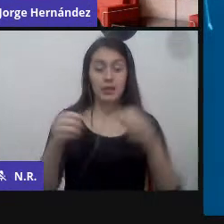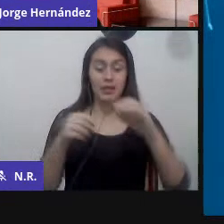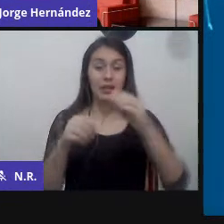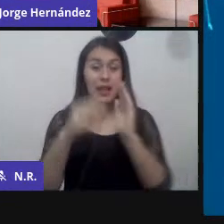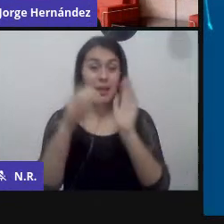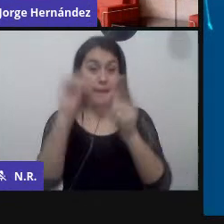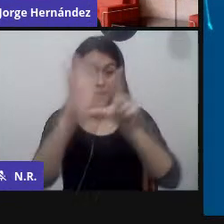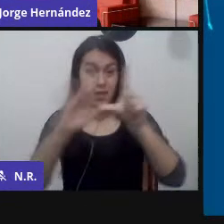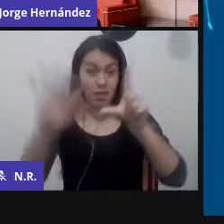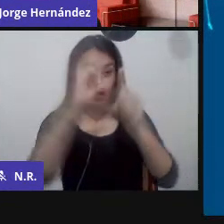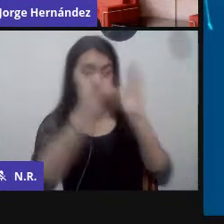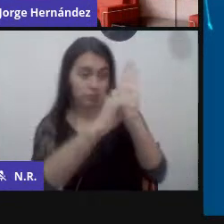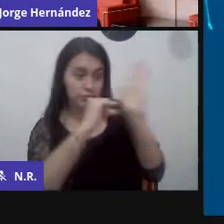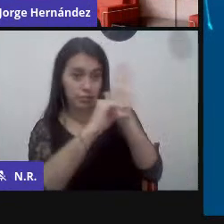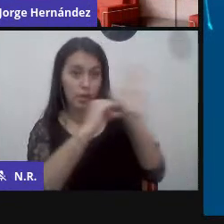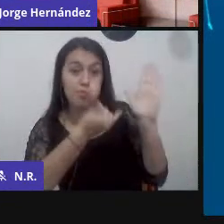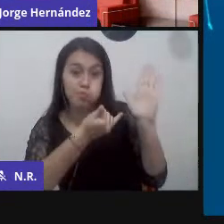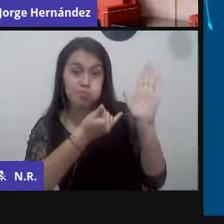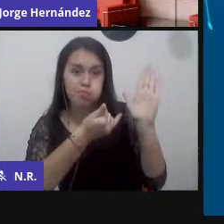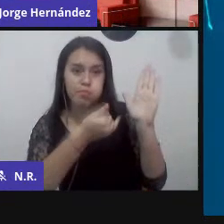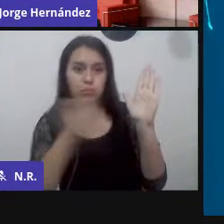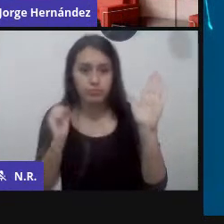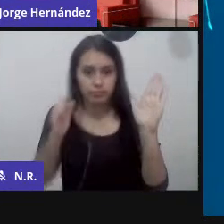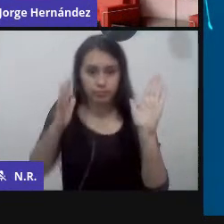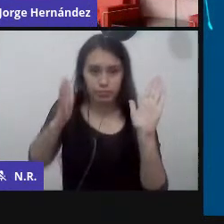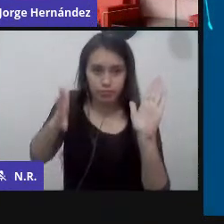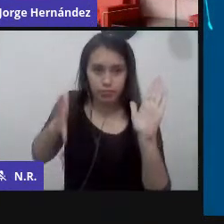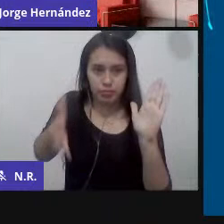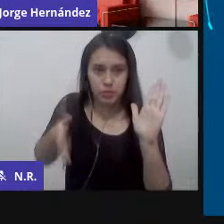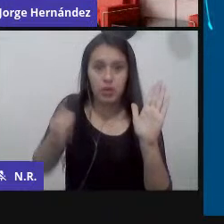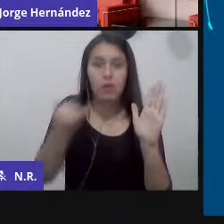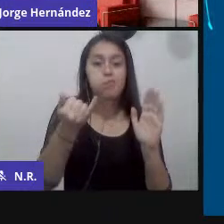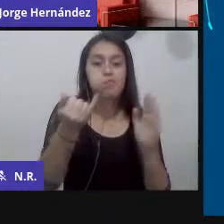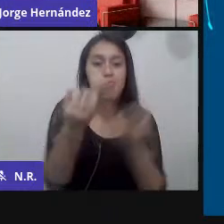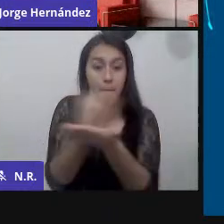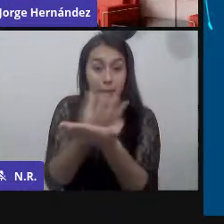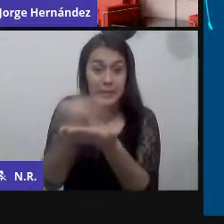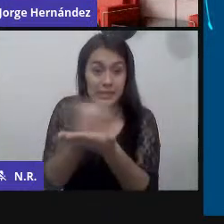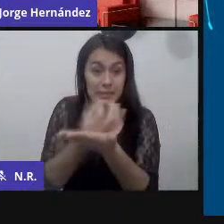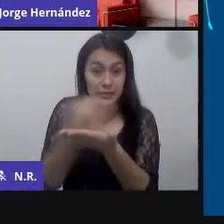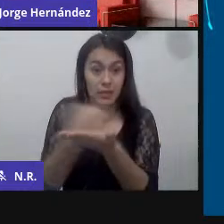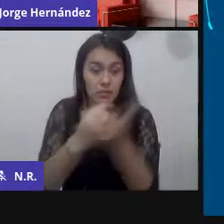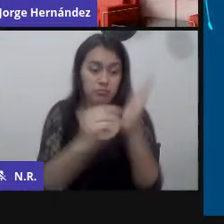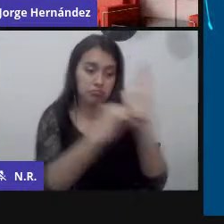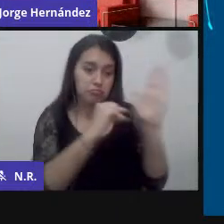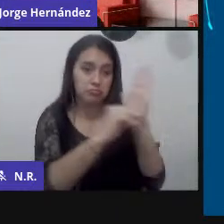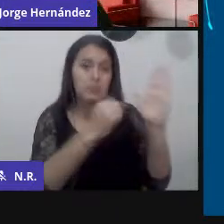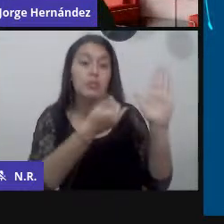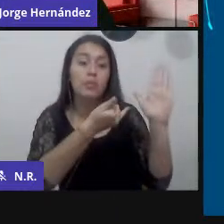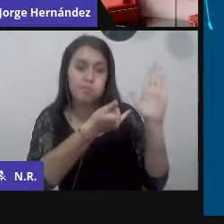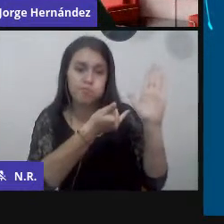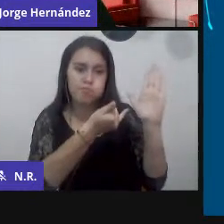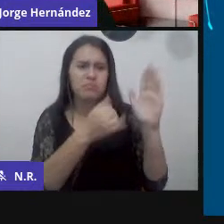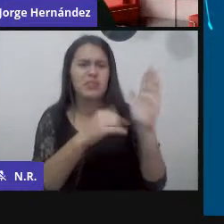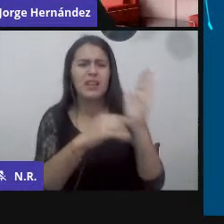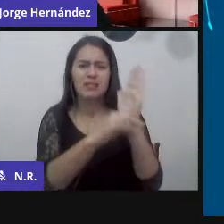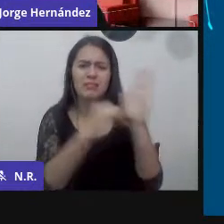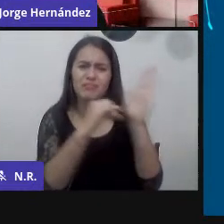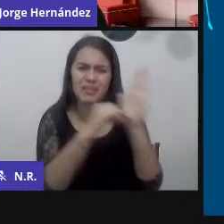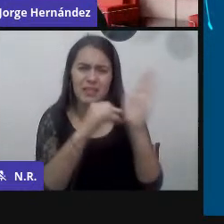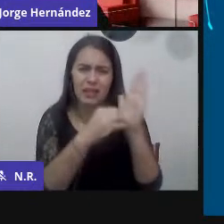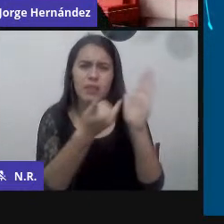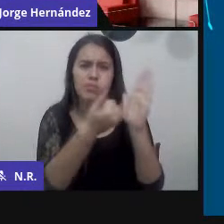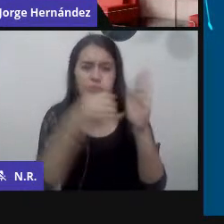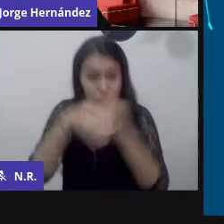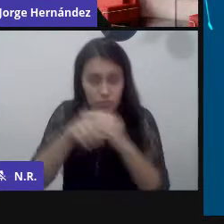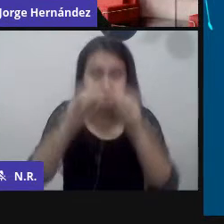en la descripción de este video, ustedes pueden encontrar esta presentación en PowerPoint con los enlaces. ¿Sí? Muchas